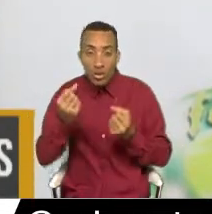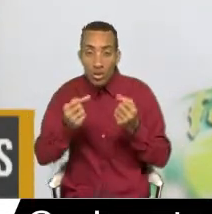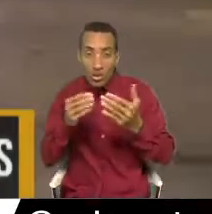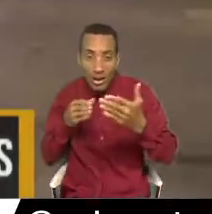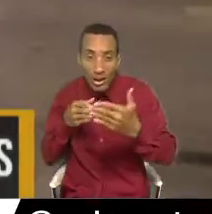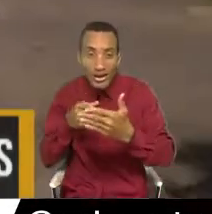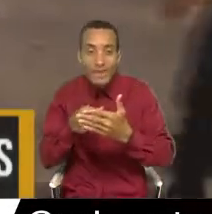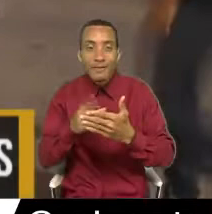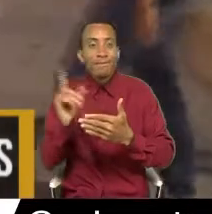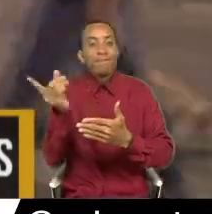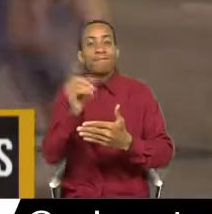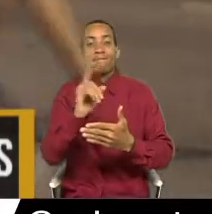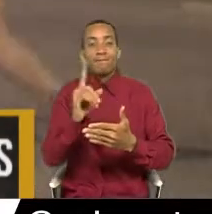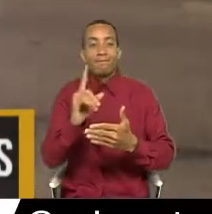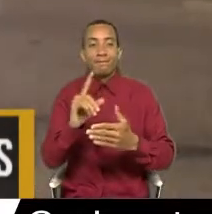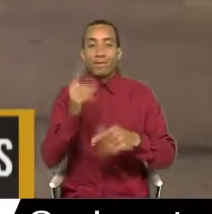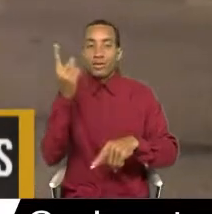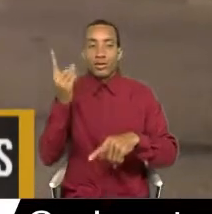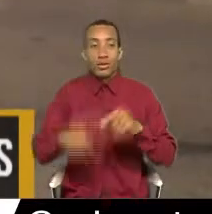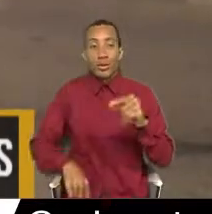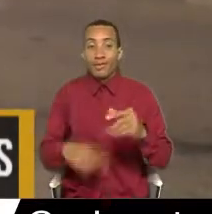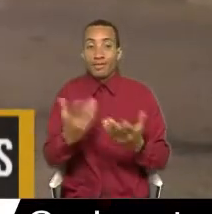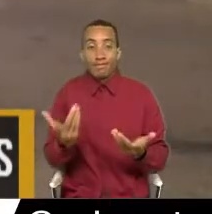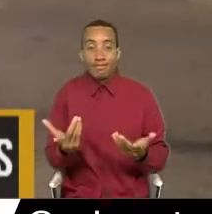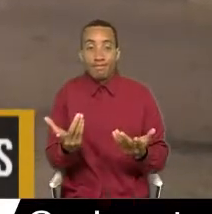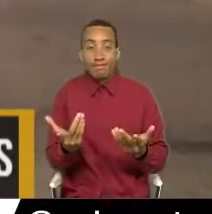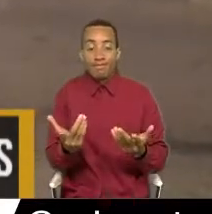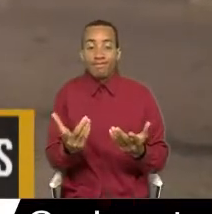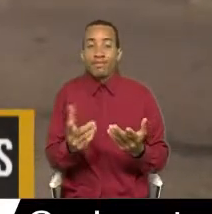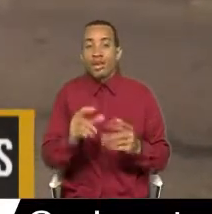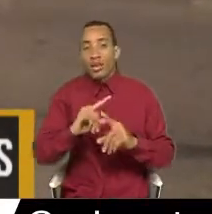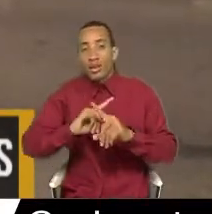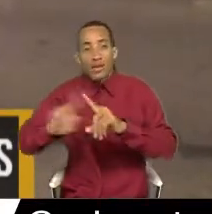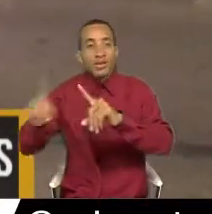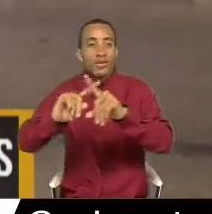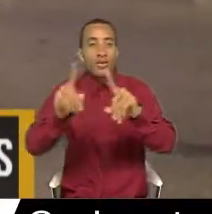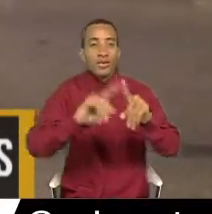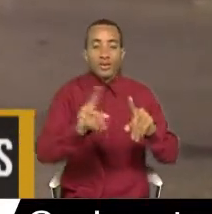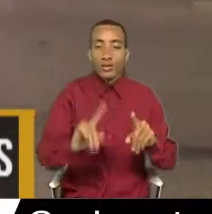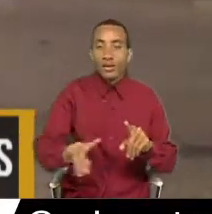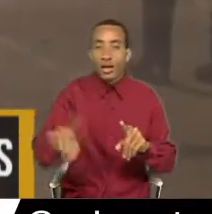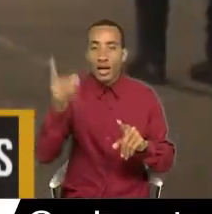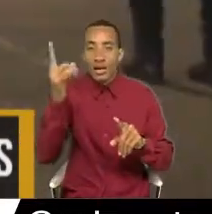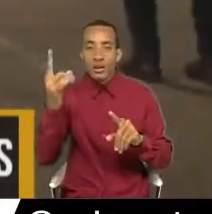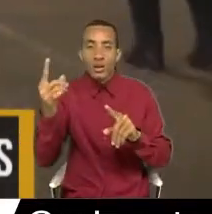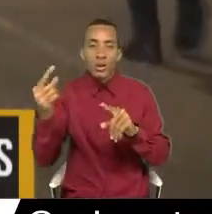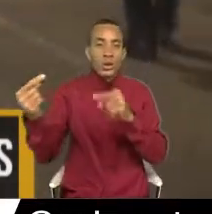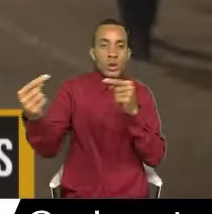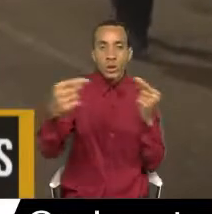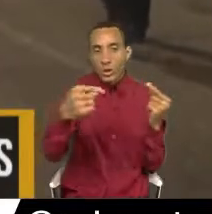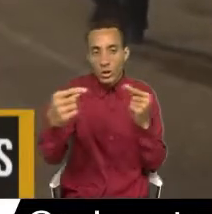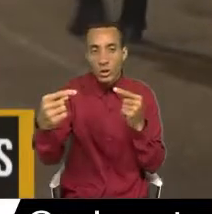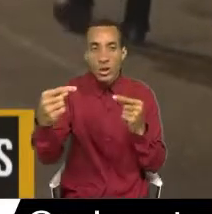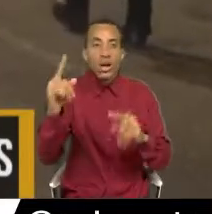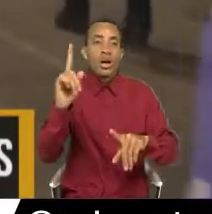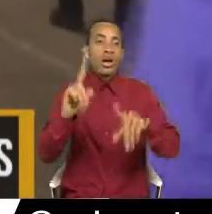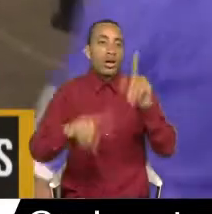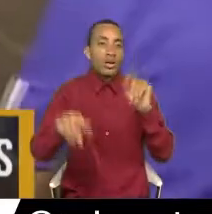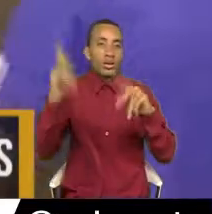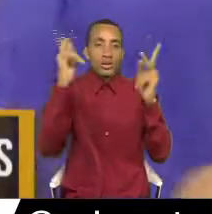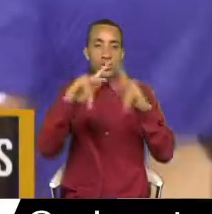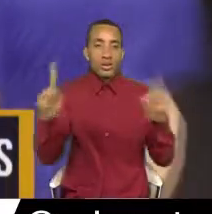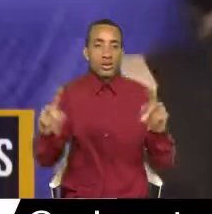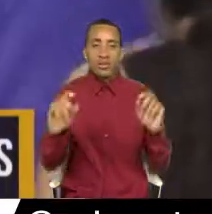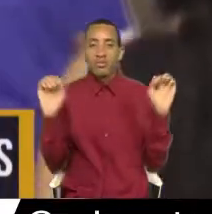hacer es a evitar las diferentes problemáticas, los diferentes disturbios de algunas personas inescrupulosas que no van